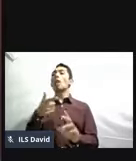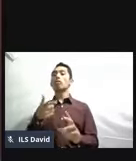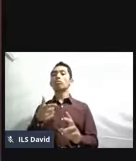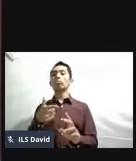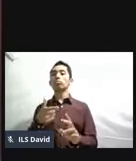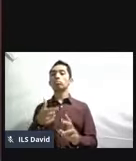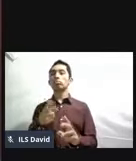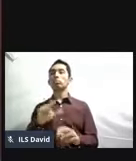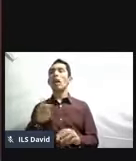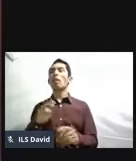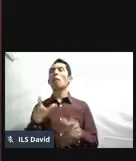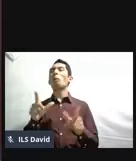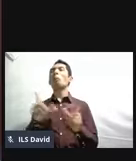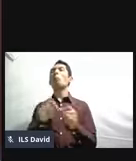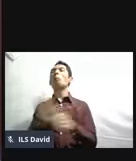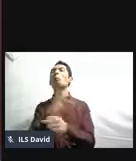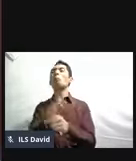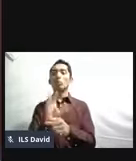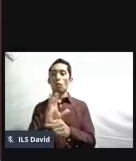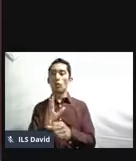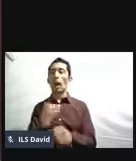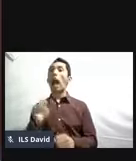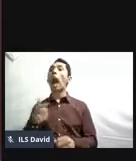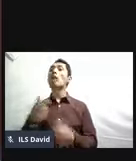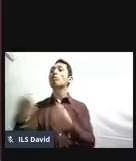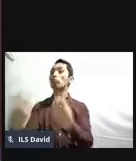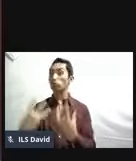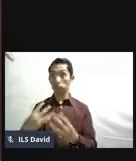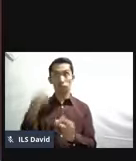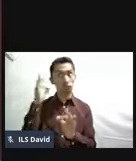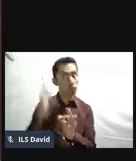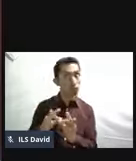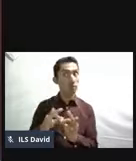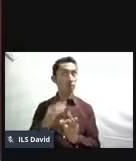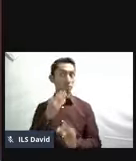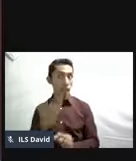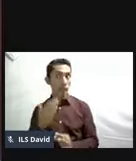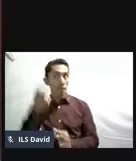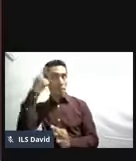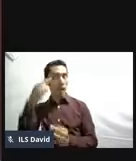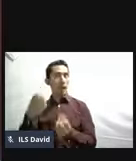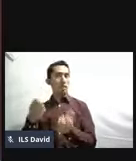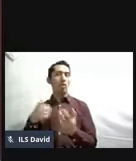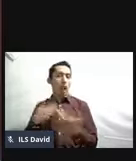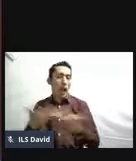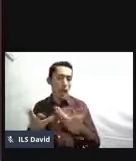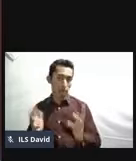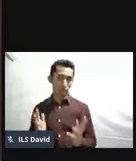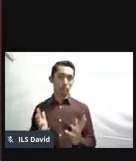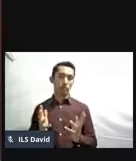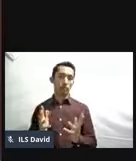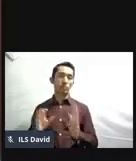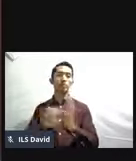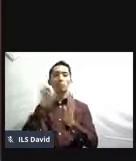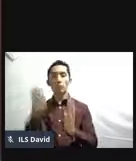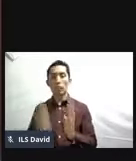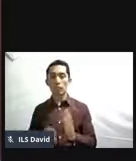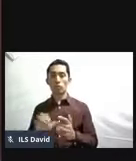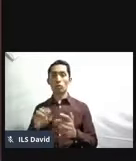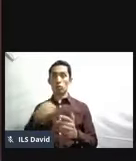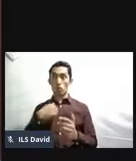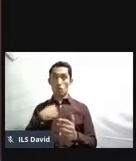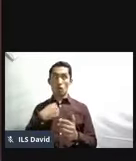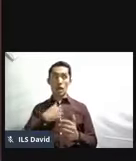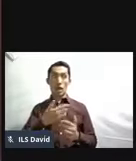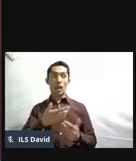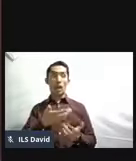conforme. Además del abrazo, necesito otros motivantes, ¿no? Como es el caso del sueldo, como es el